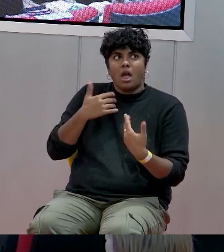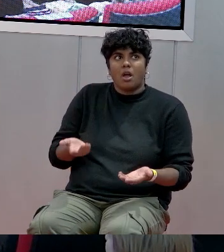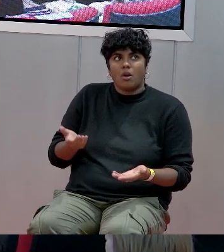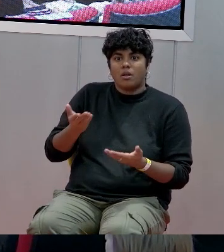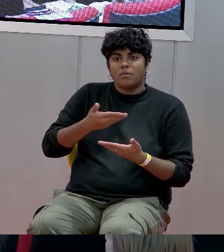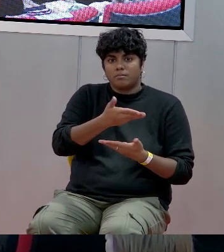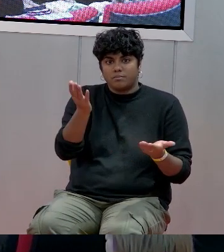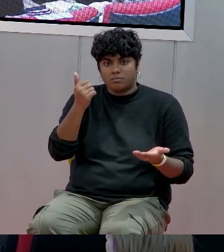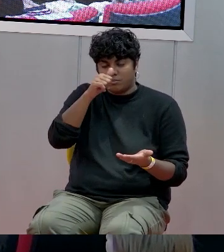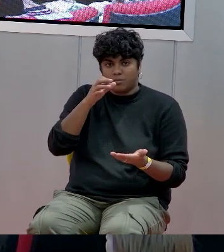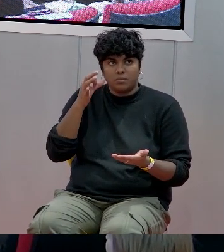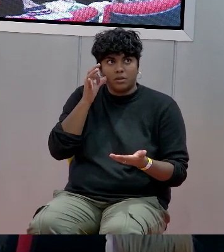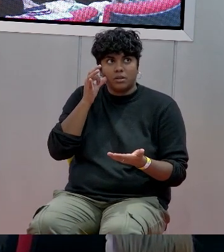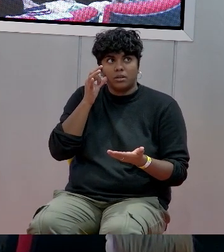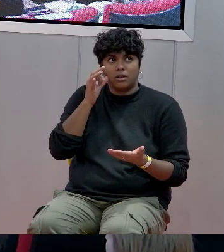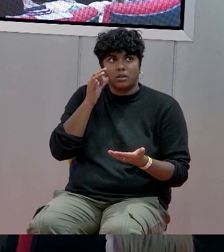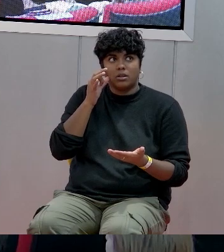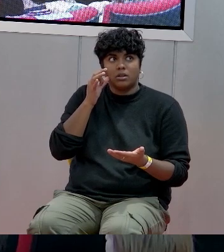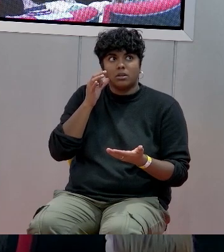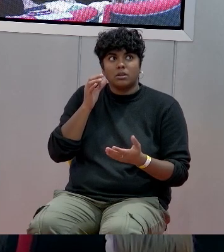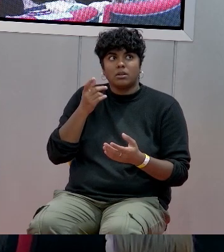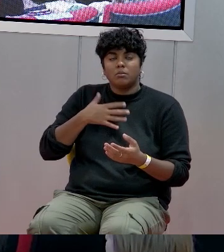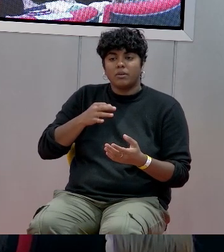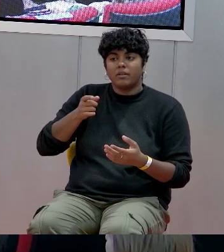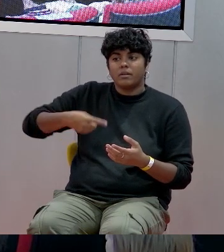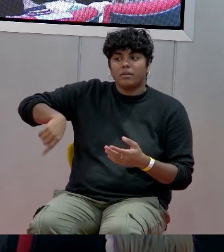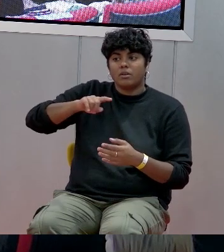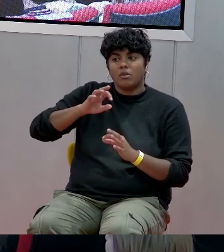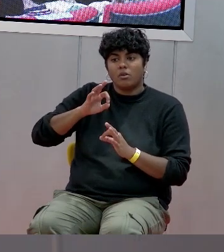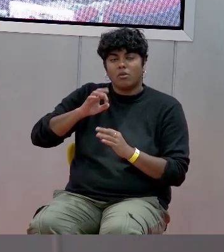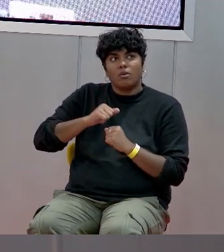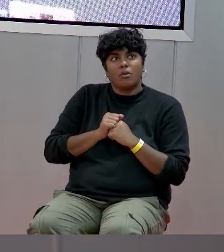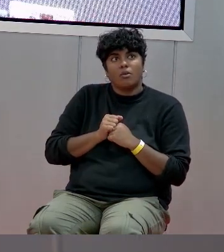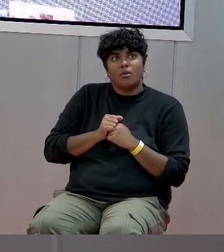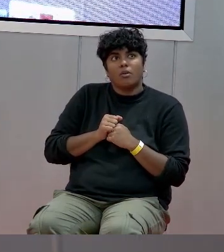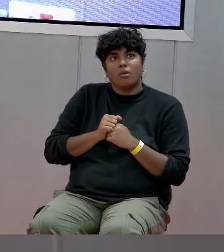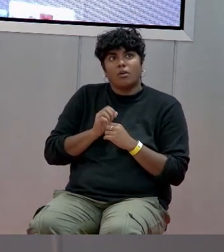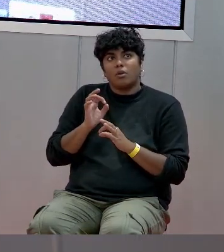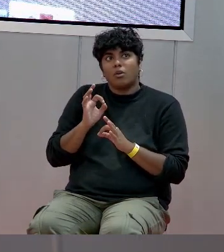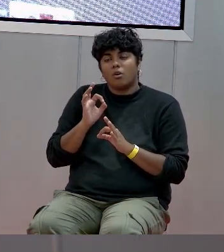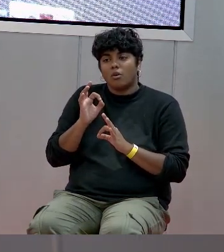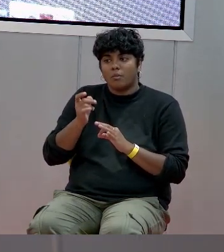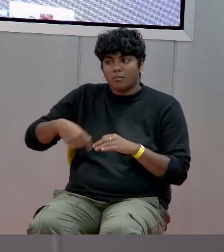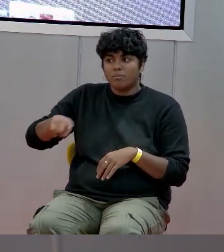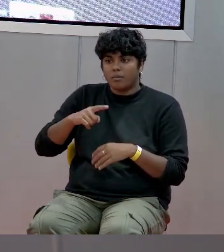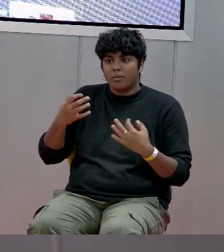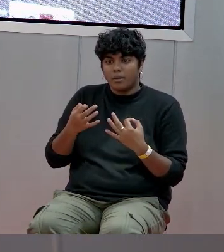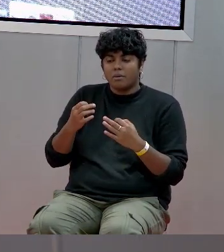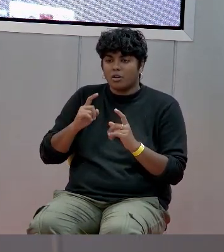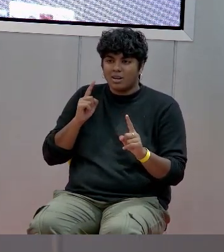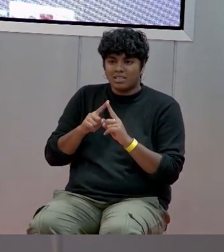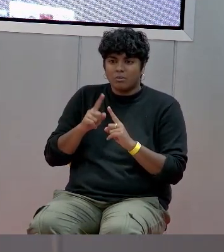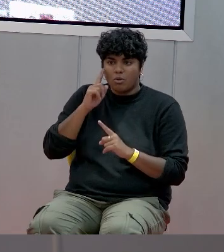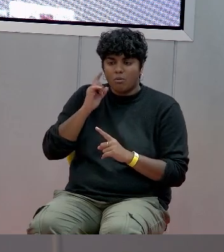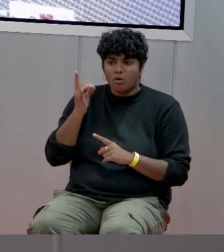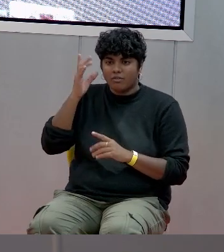a vosotros y vosotras a que os organicéis para favorecer que por fin esta ley